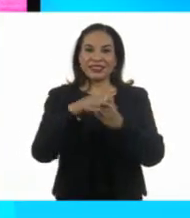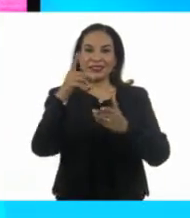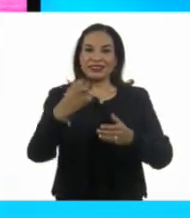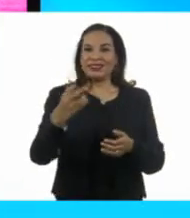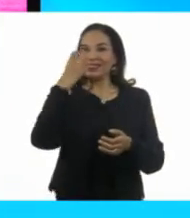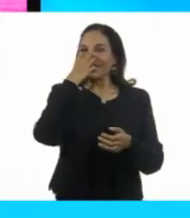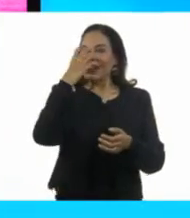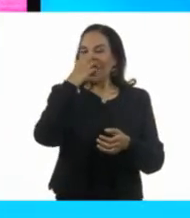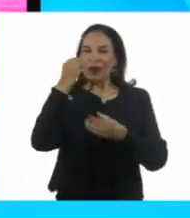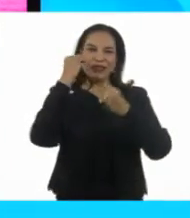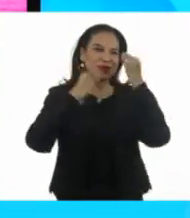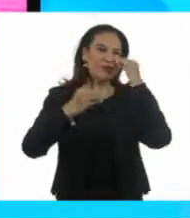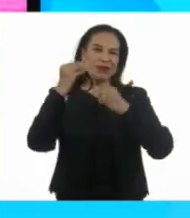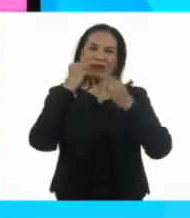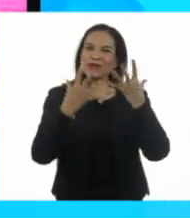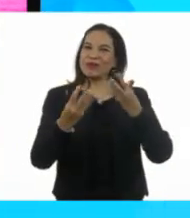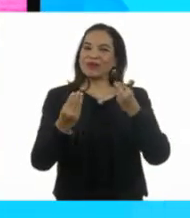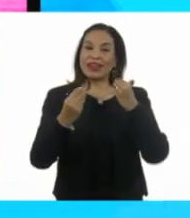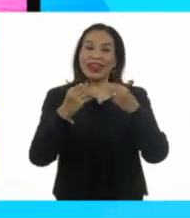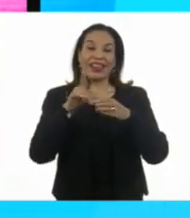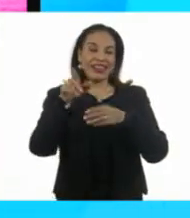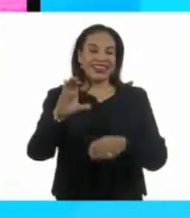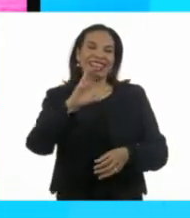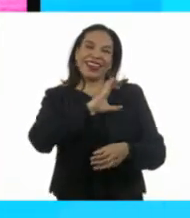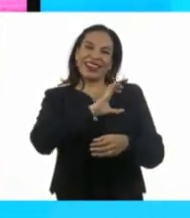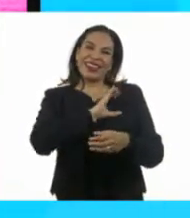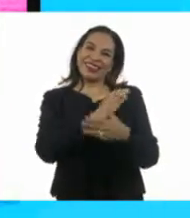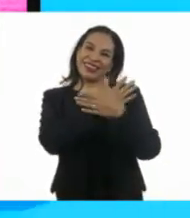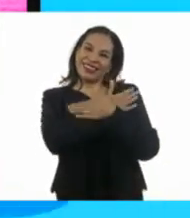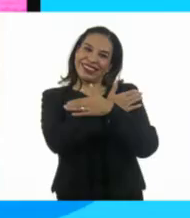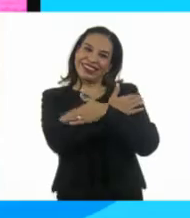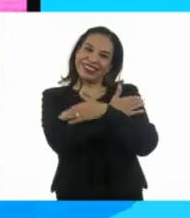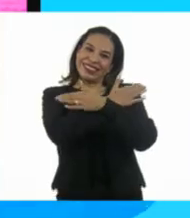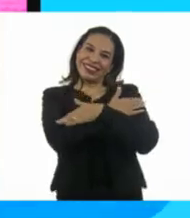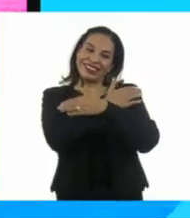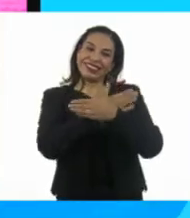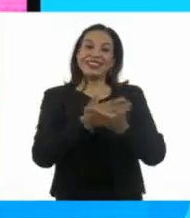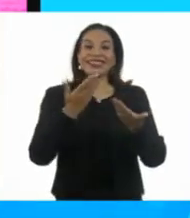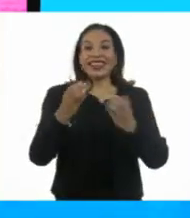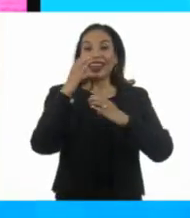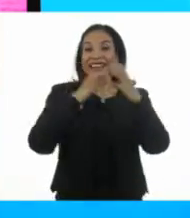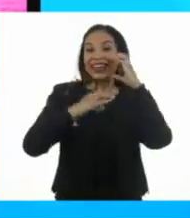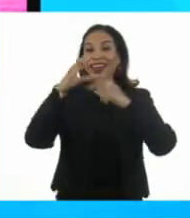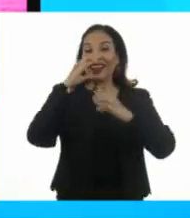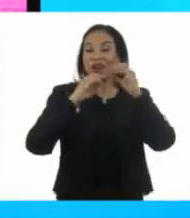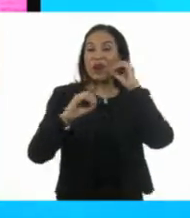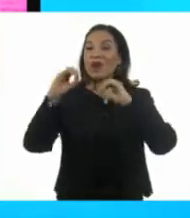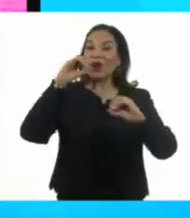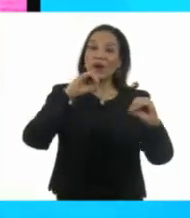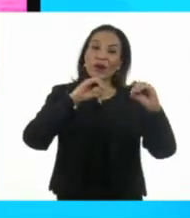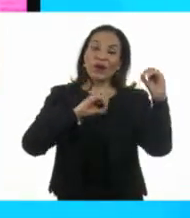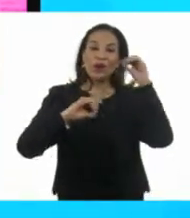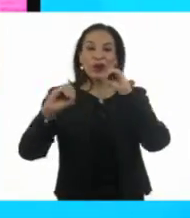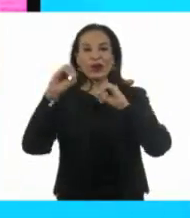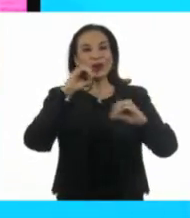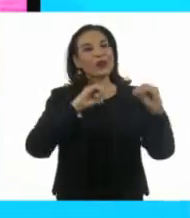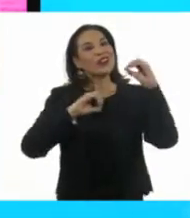oso goloso que era muy cariñoso y cantaba con oh, oh,